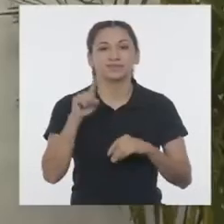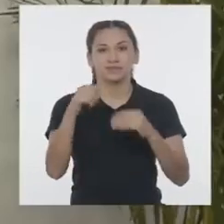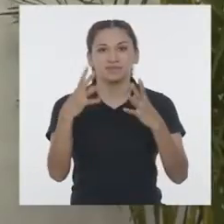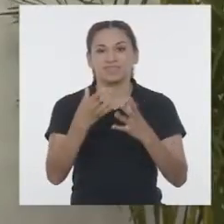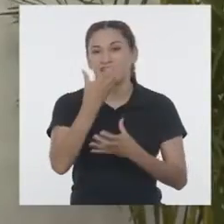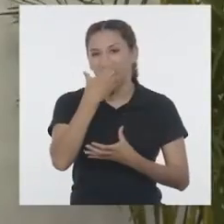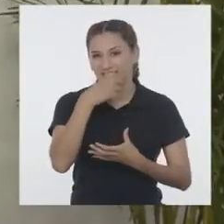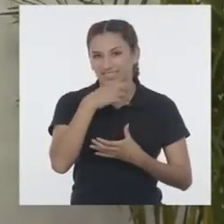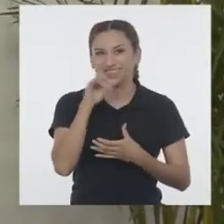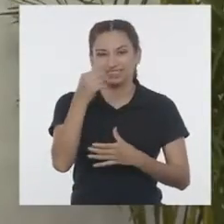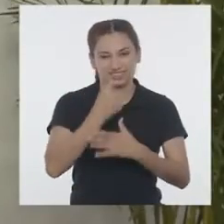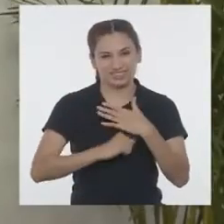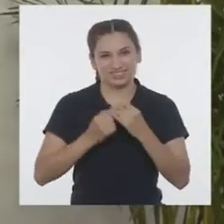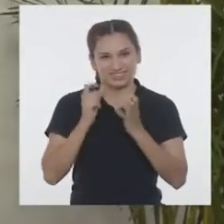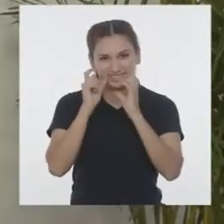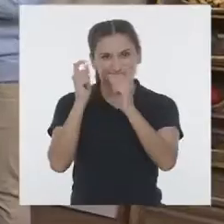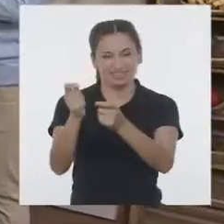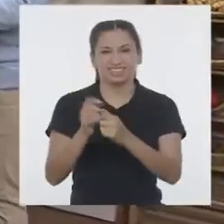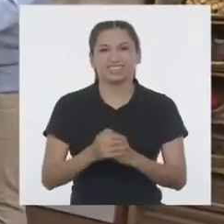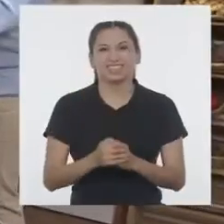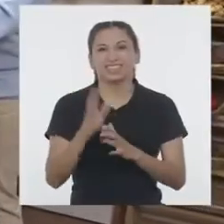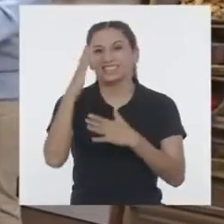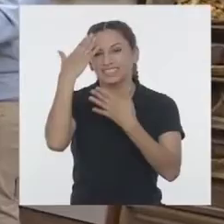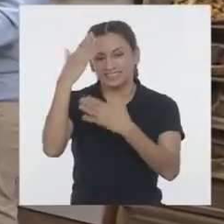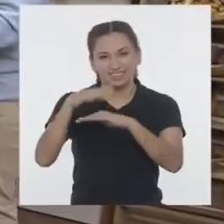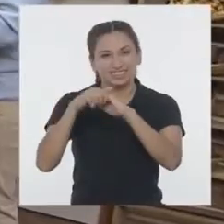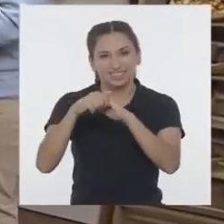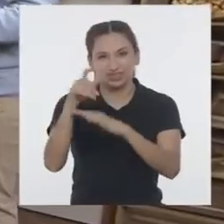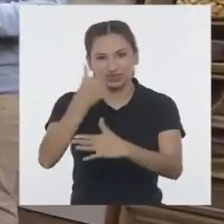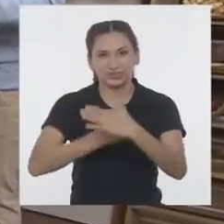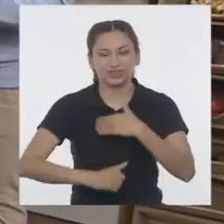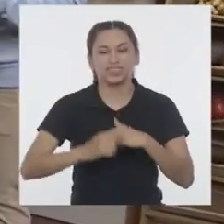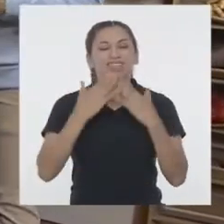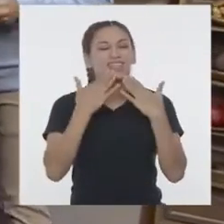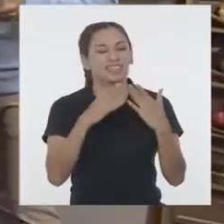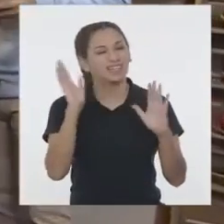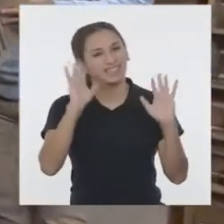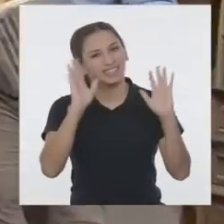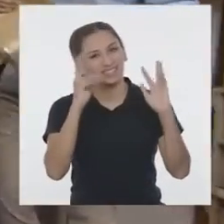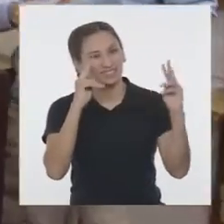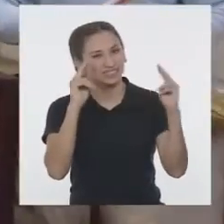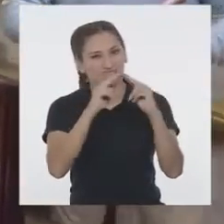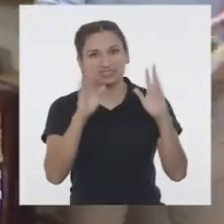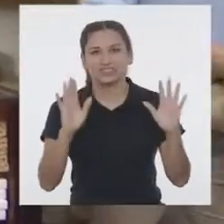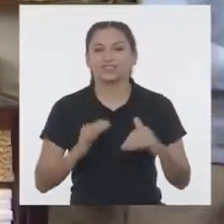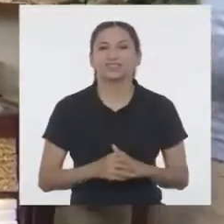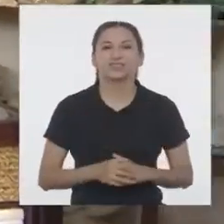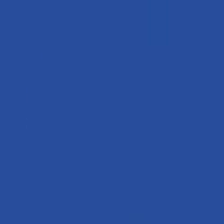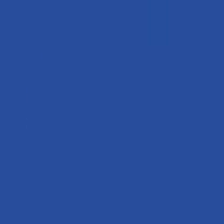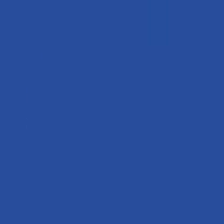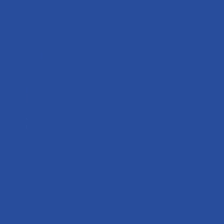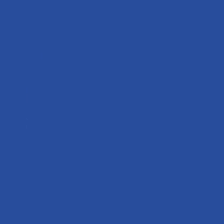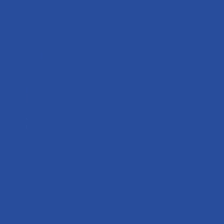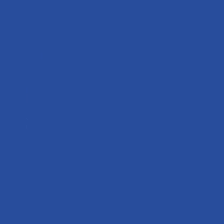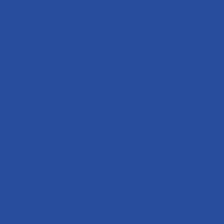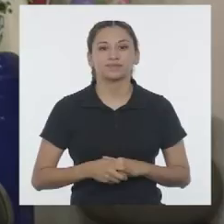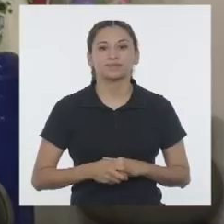Ahí le puse unas manzanitas a Jackie. Me saludas a las chicas. Gracias, nos vemos. Nos vemos.